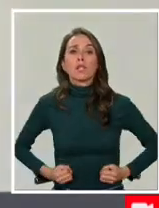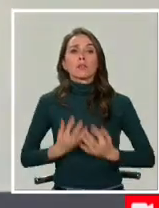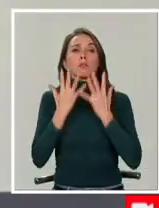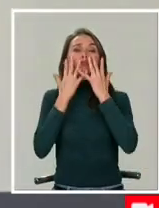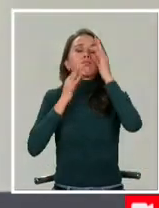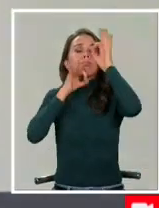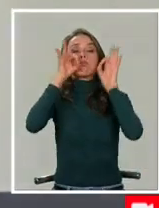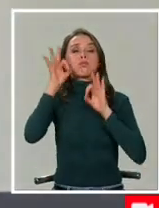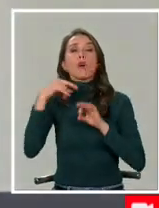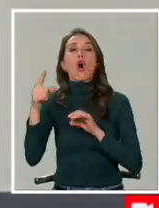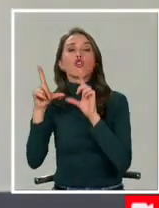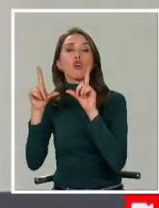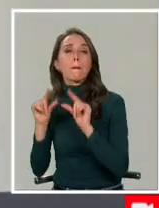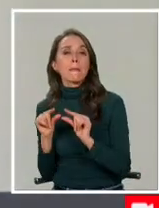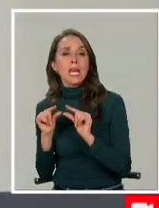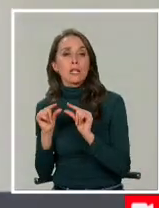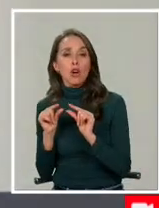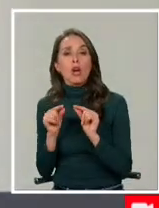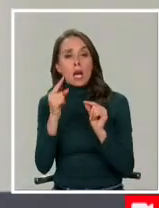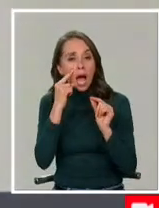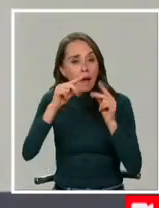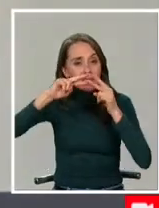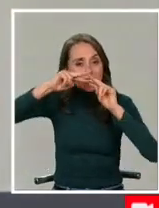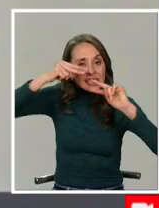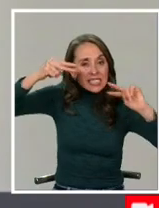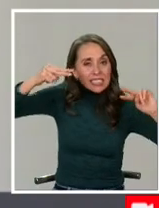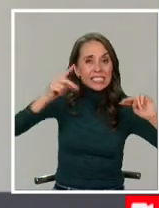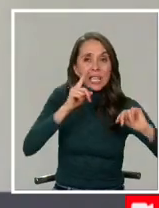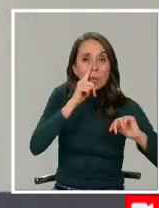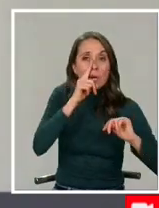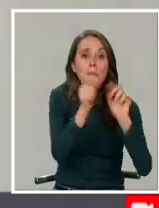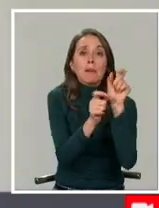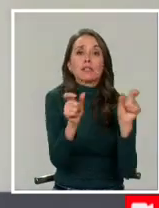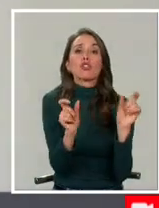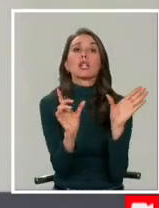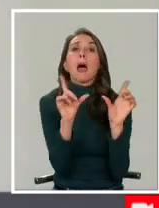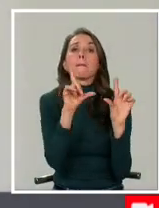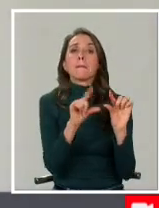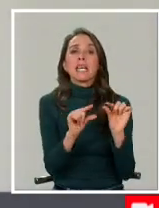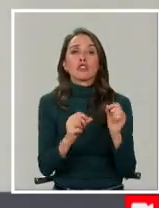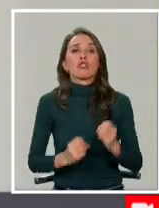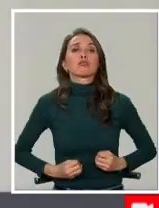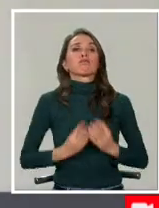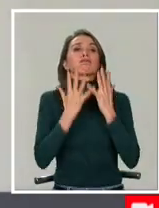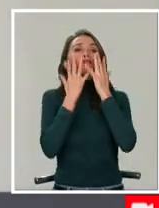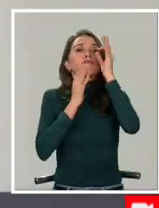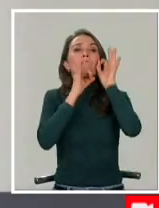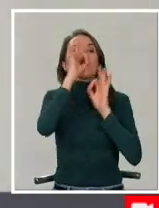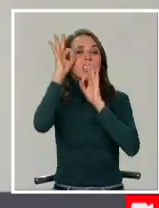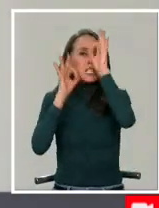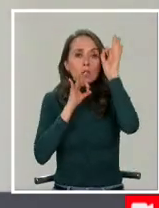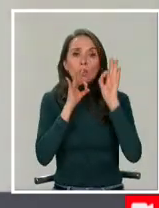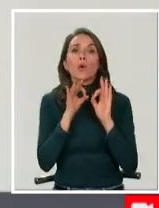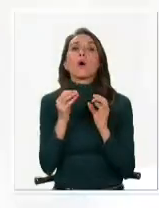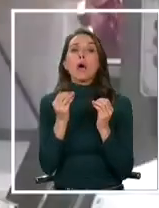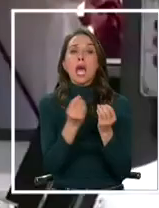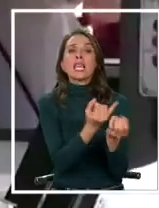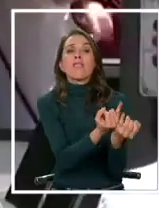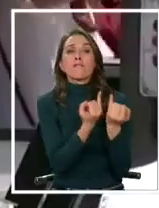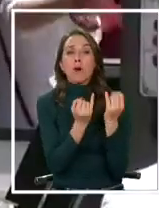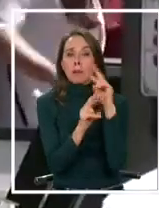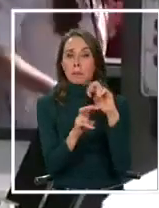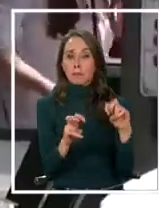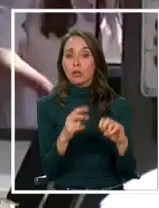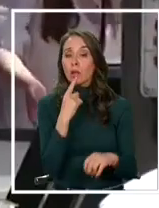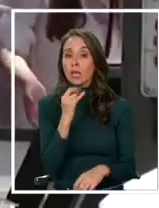otro A menos y los que se han secuenciado están dentro del grupo de menor virulencia Así que nos da valiosa información en realidad